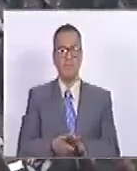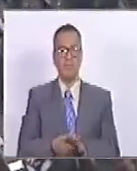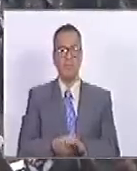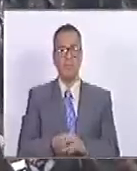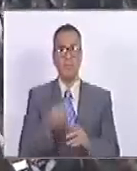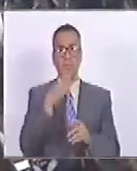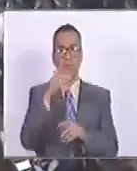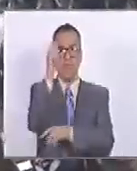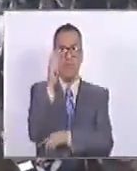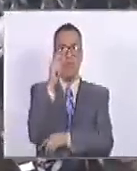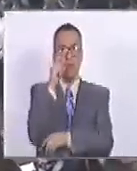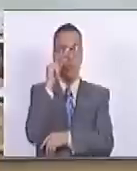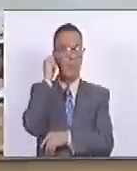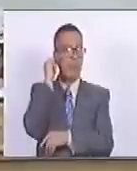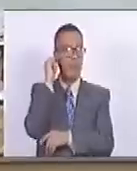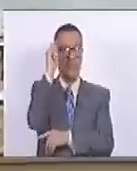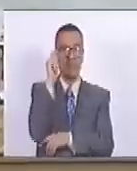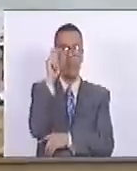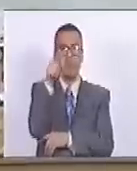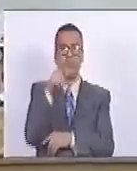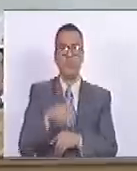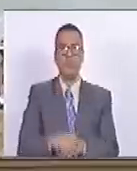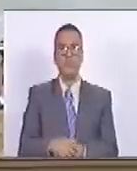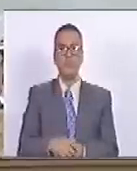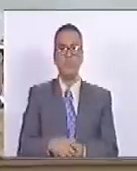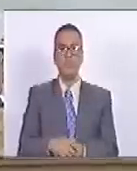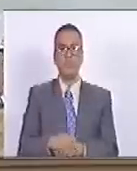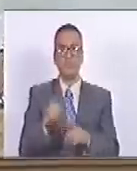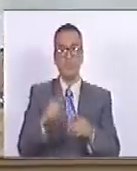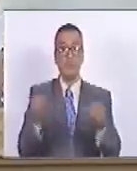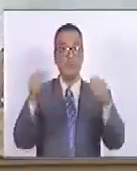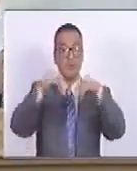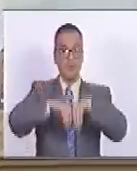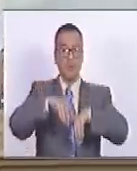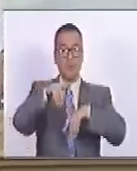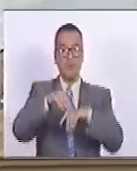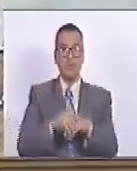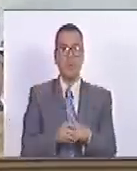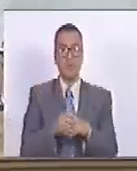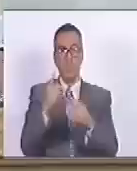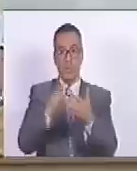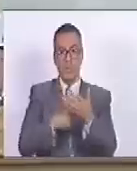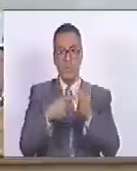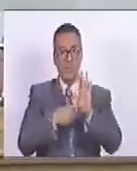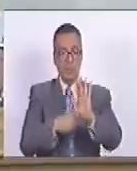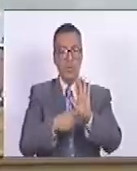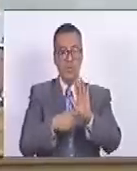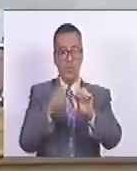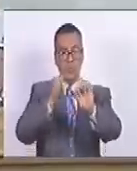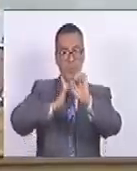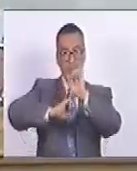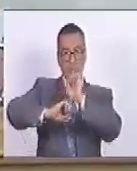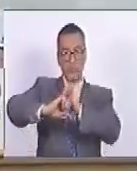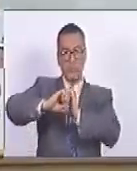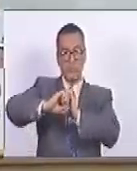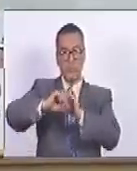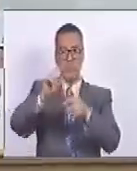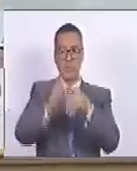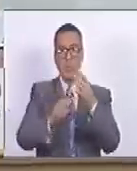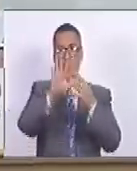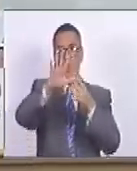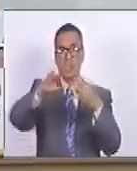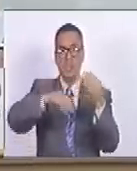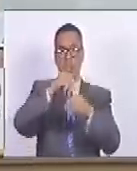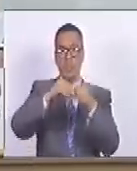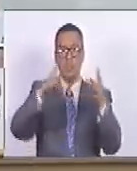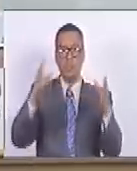las honorables diputadas y los honorables diputados que estén de acuerdo con el proyecto presentado en repudio a la quinta